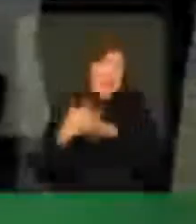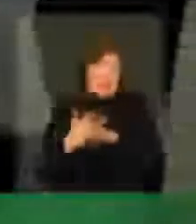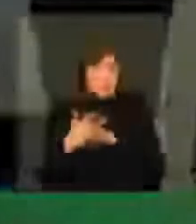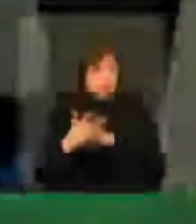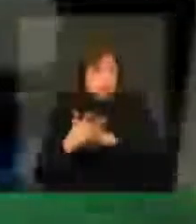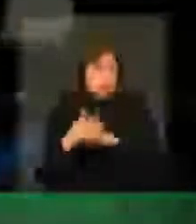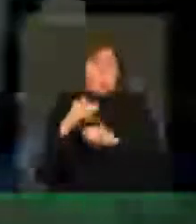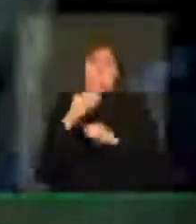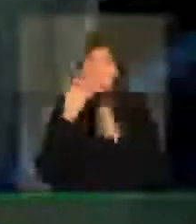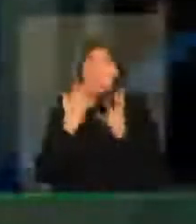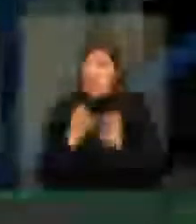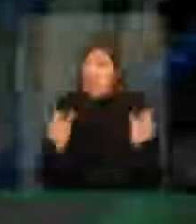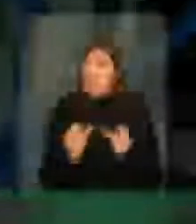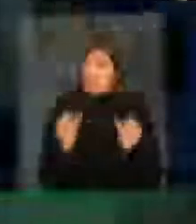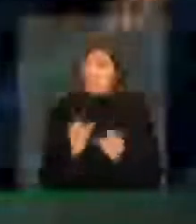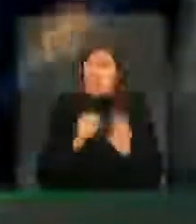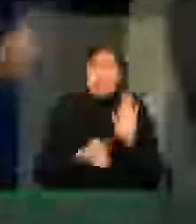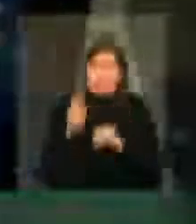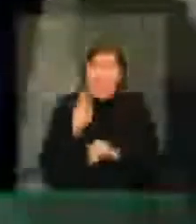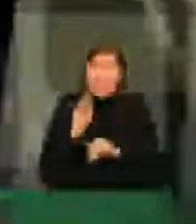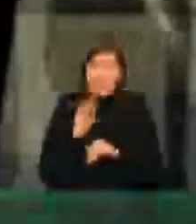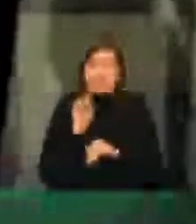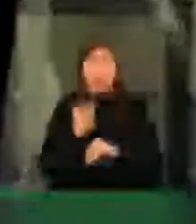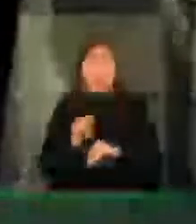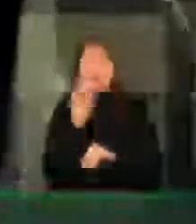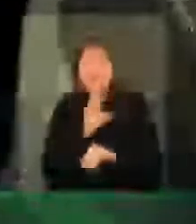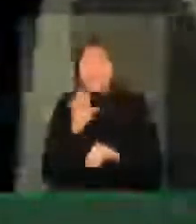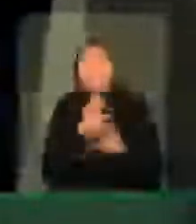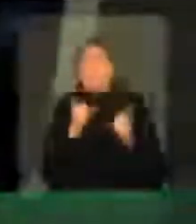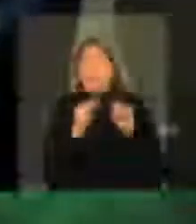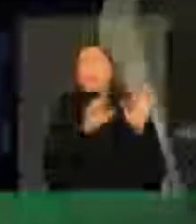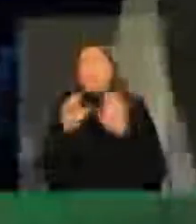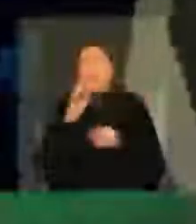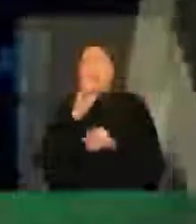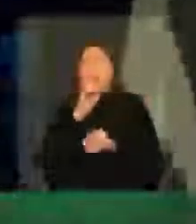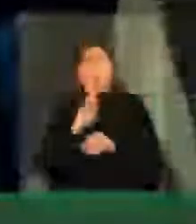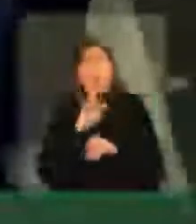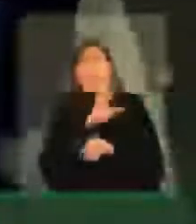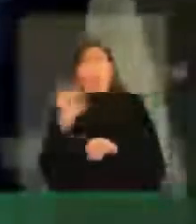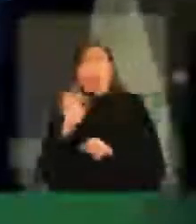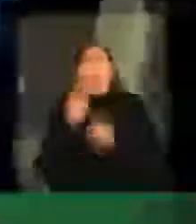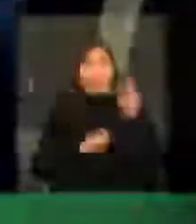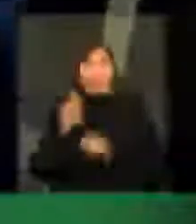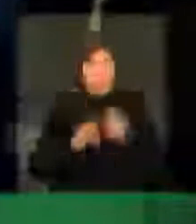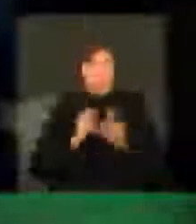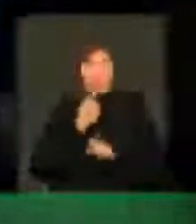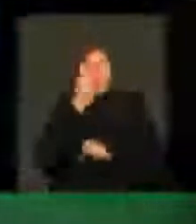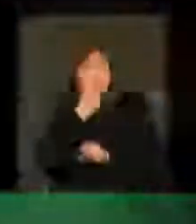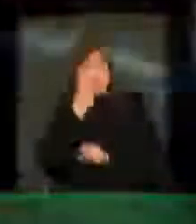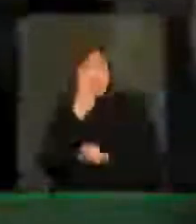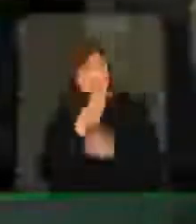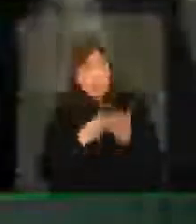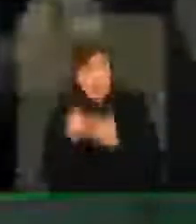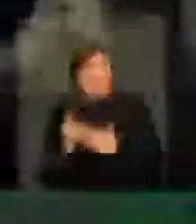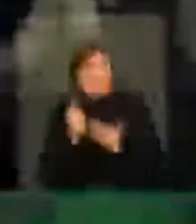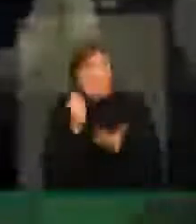más a partir de 2022. La empresa ya recibió 7.500 interesados de más de 150 países para comprar viajes espaciales.